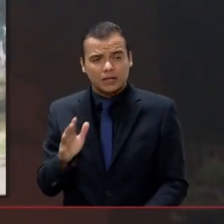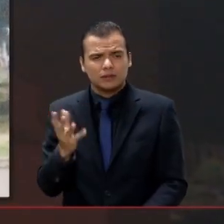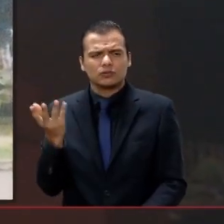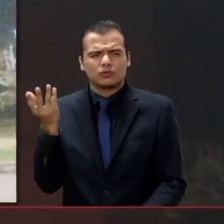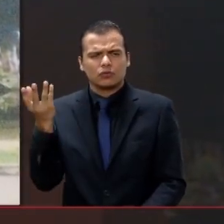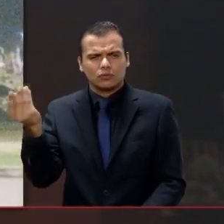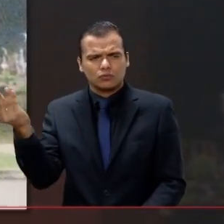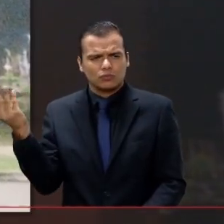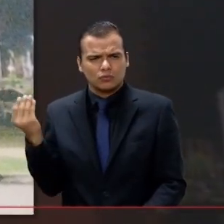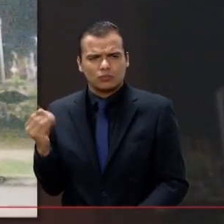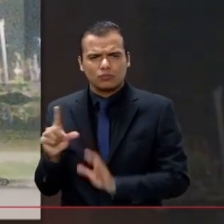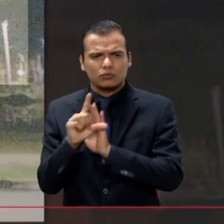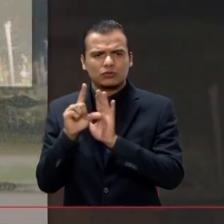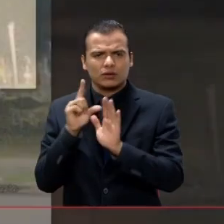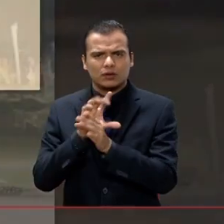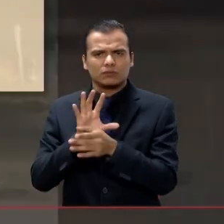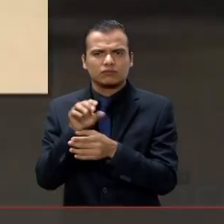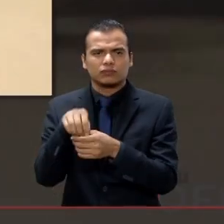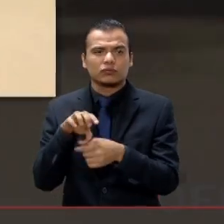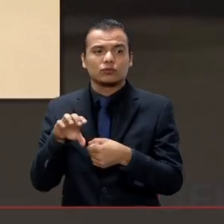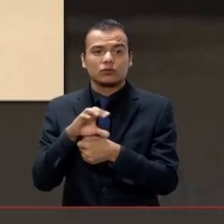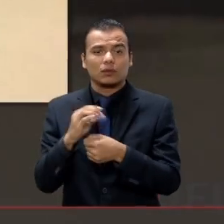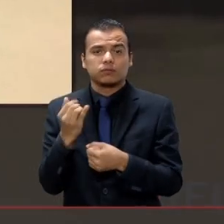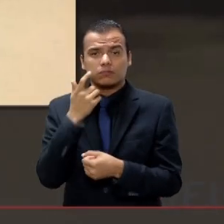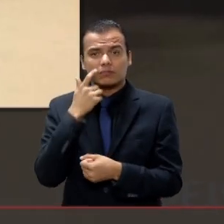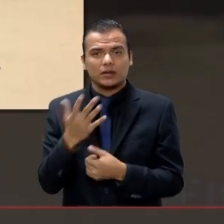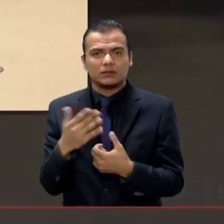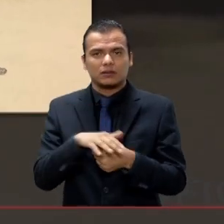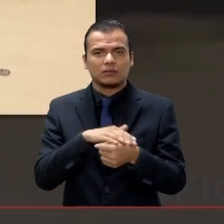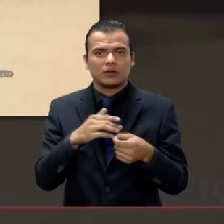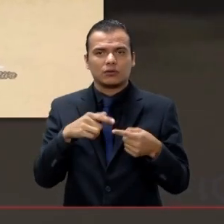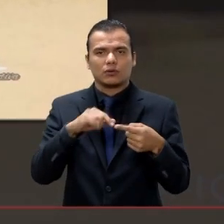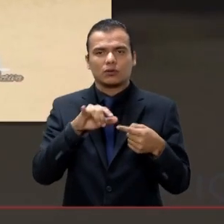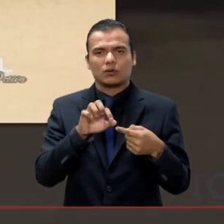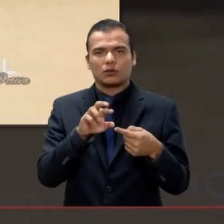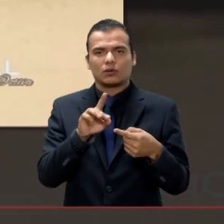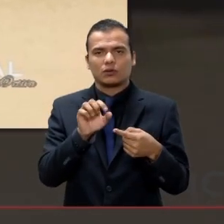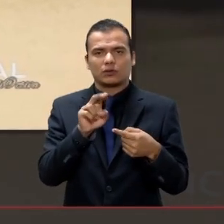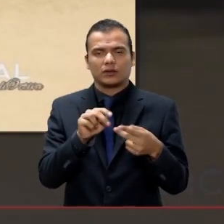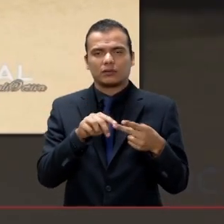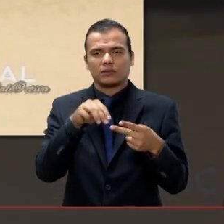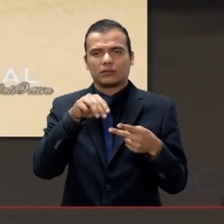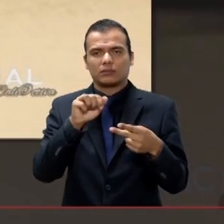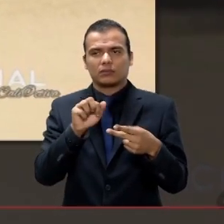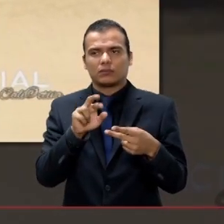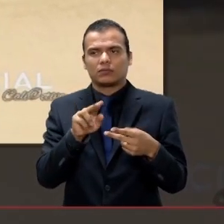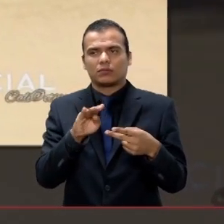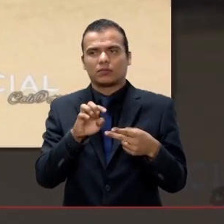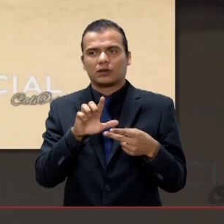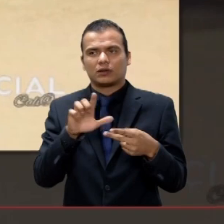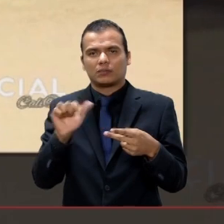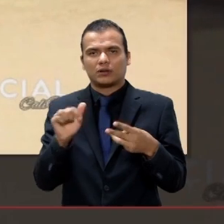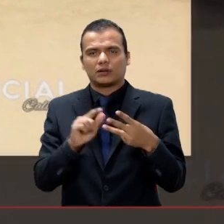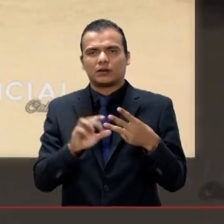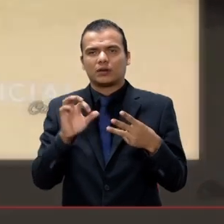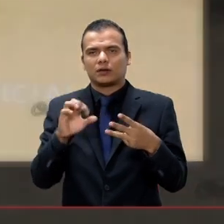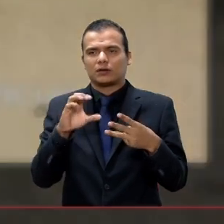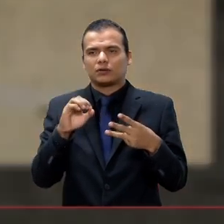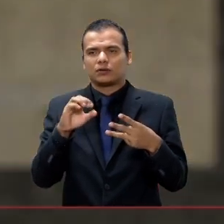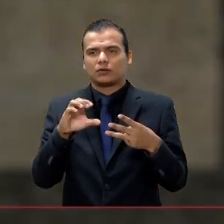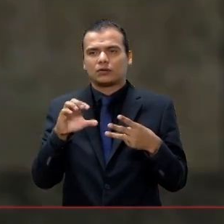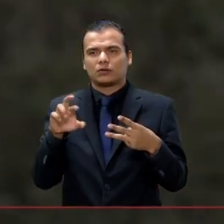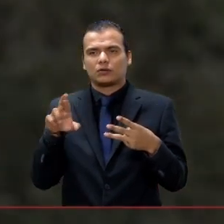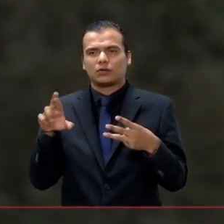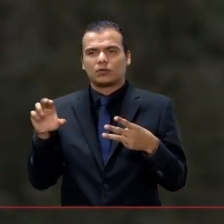de grupos armados en el casco urbano. En los barrios Portal Jordán, Marbella y El Socorro fueron instaladas pancartas con